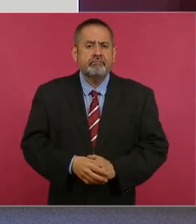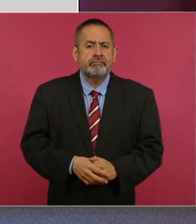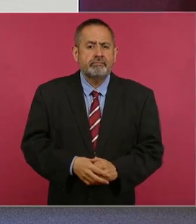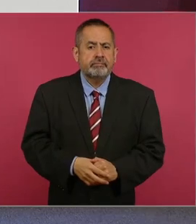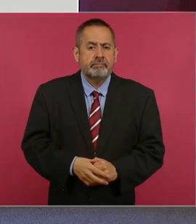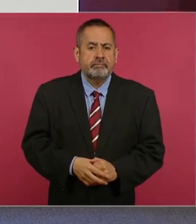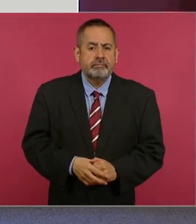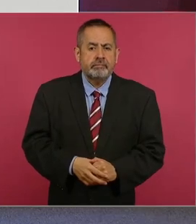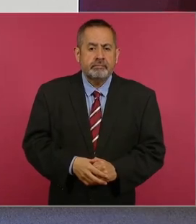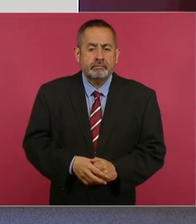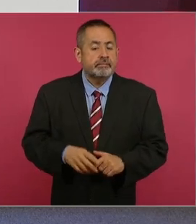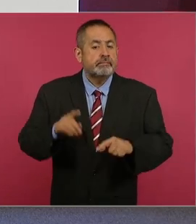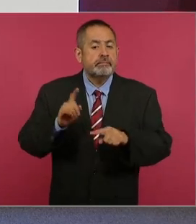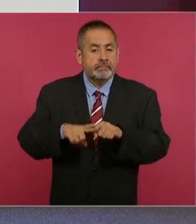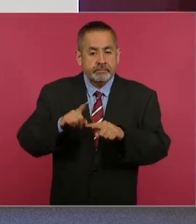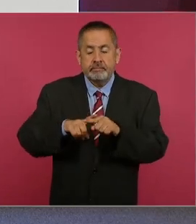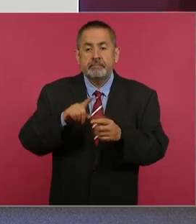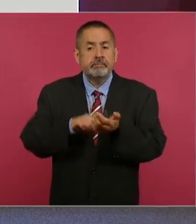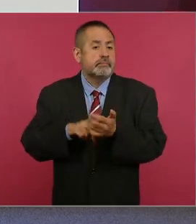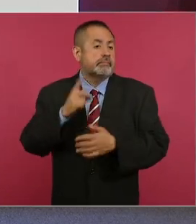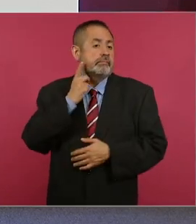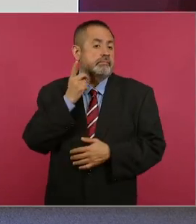porque los diputados del PAN,